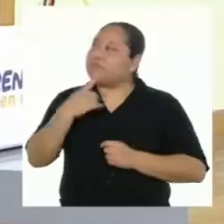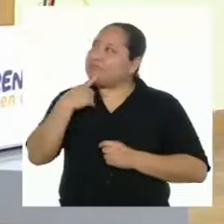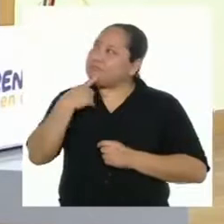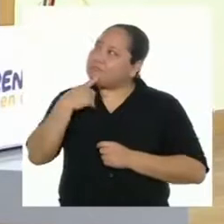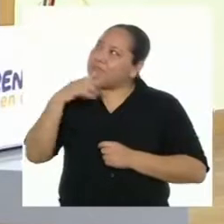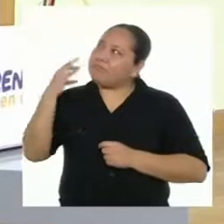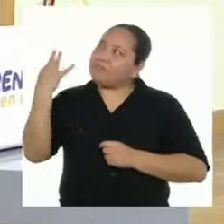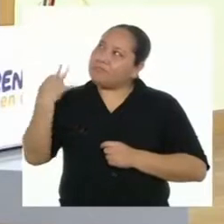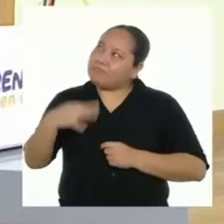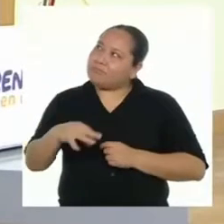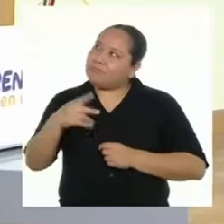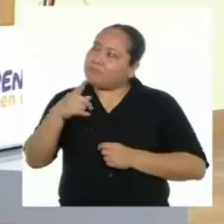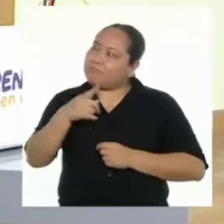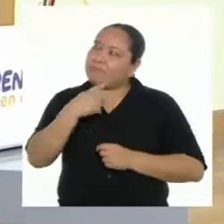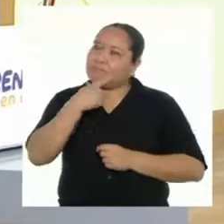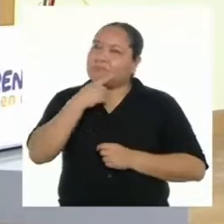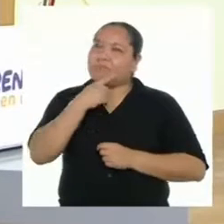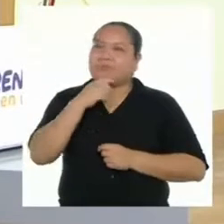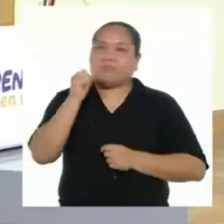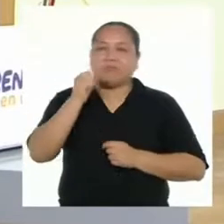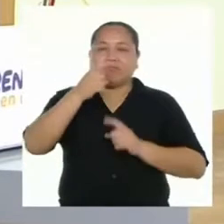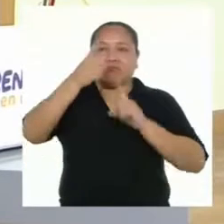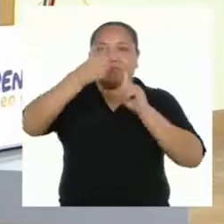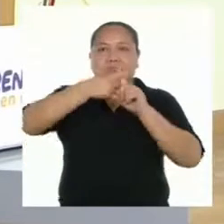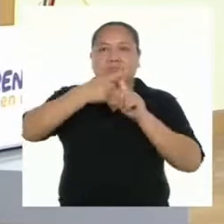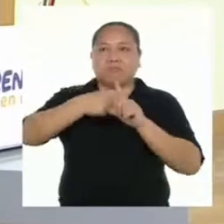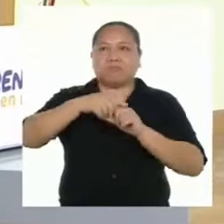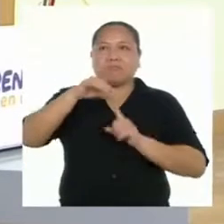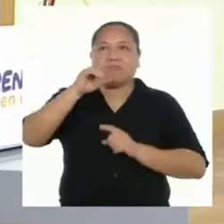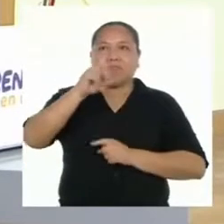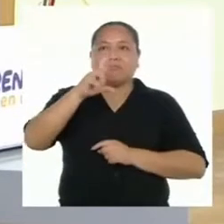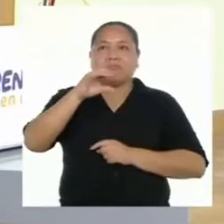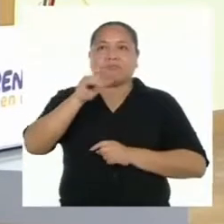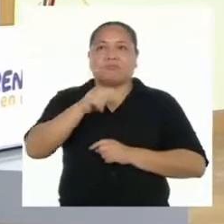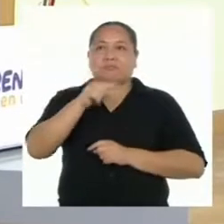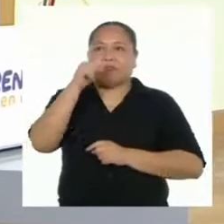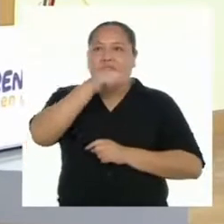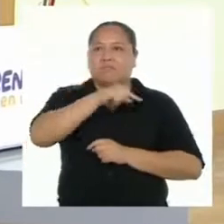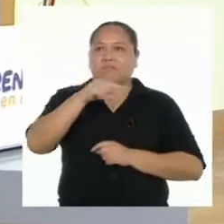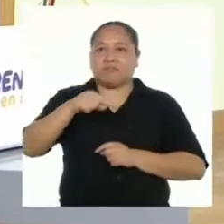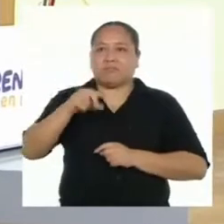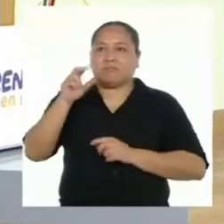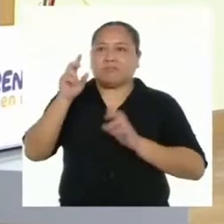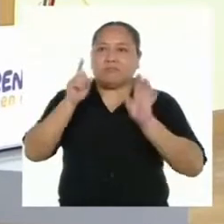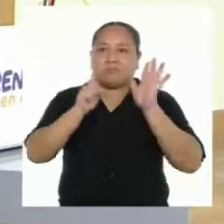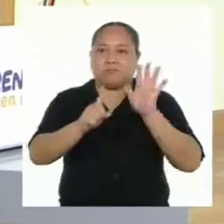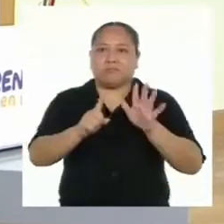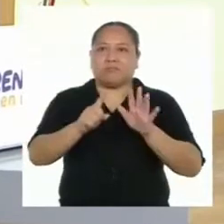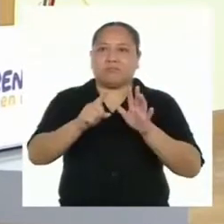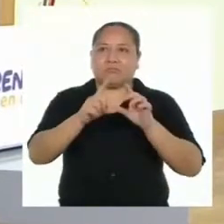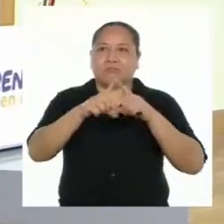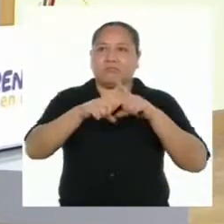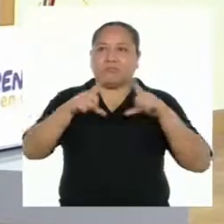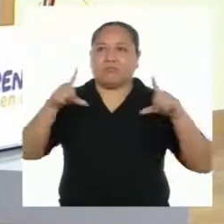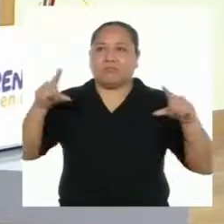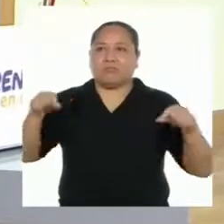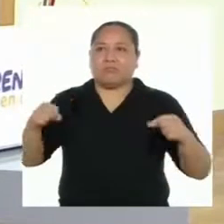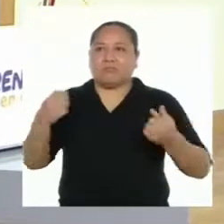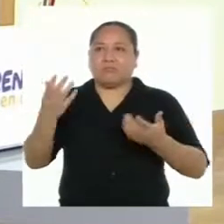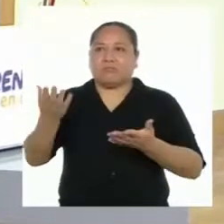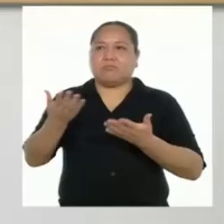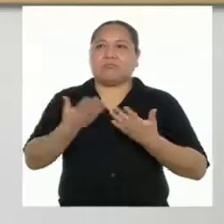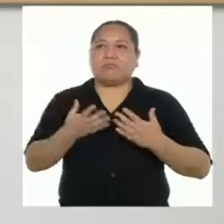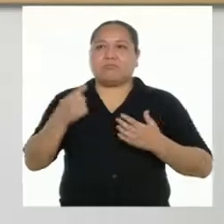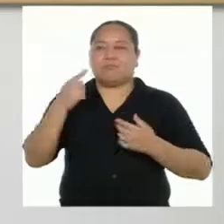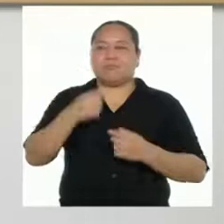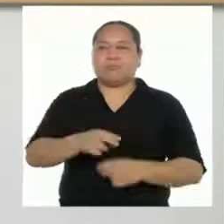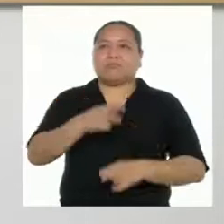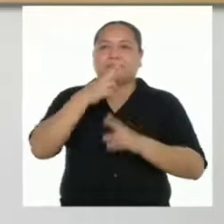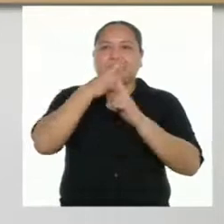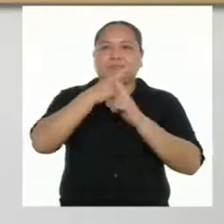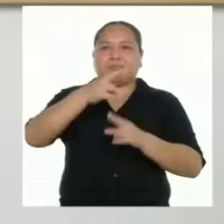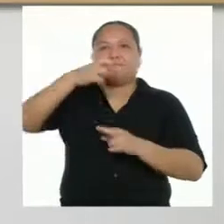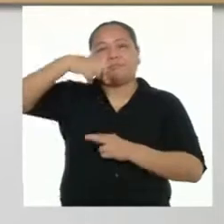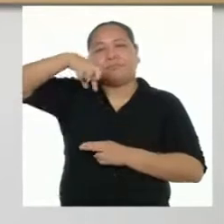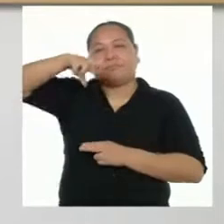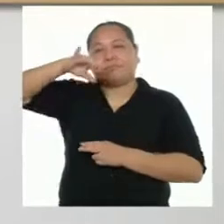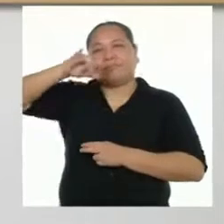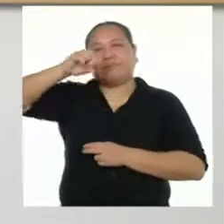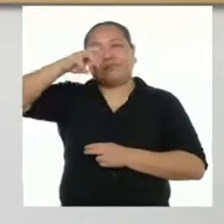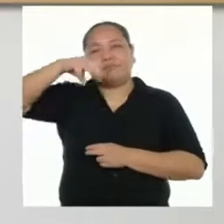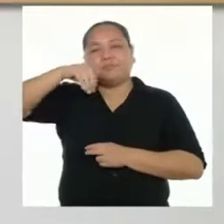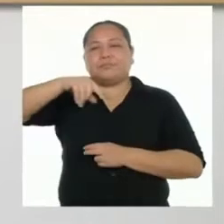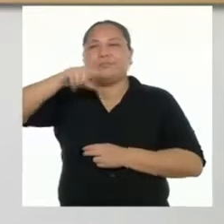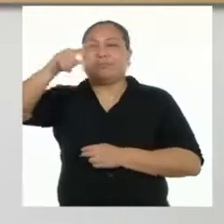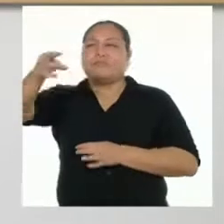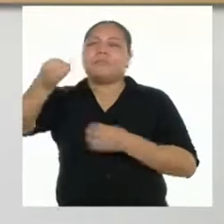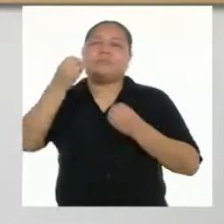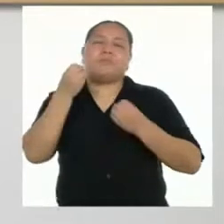había visto de esa forma, profesor. La suma de las áreas de estos 6 rectángulos nos dará el total del prisma. Sí.